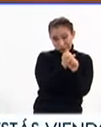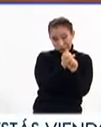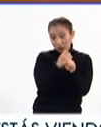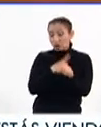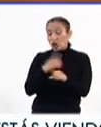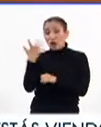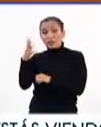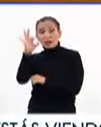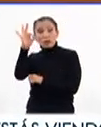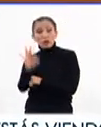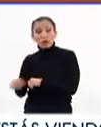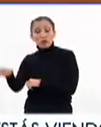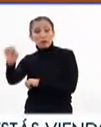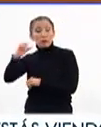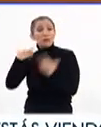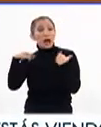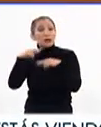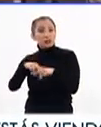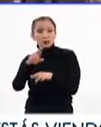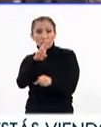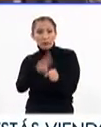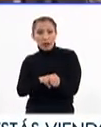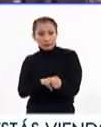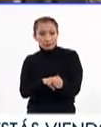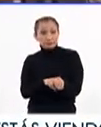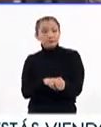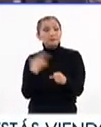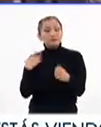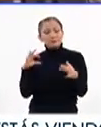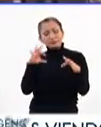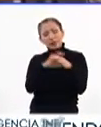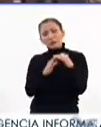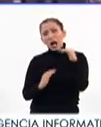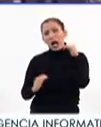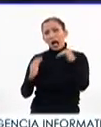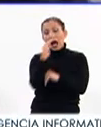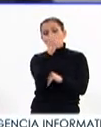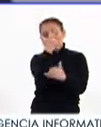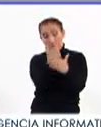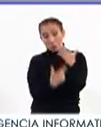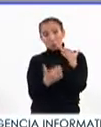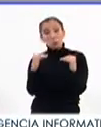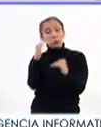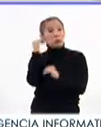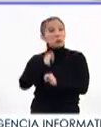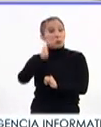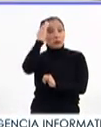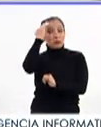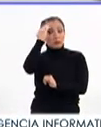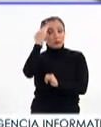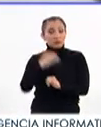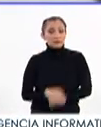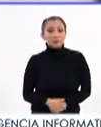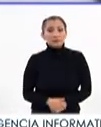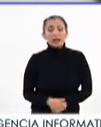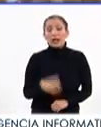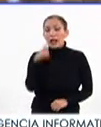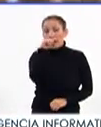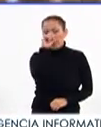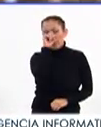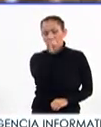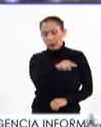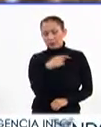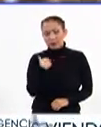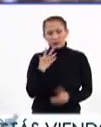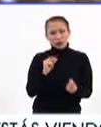y solo 10% son profesoras ordinarias, el eslabón más alto en la tabla de posiciones académicas. La lengua misma